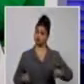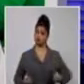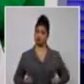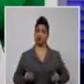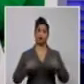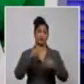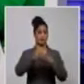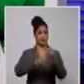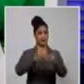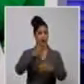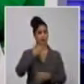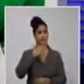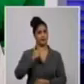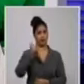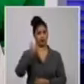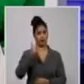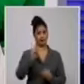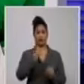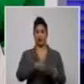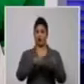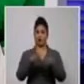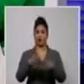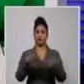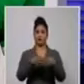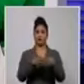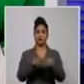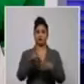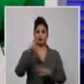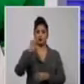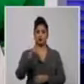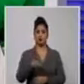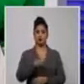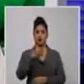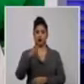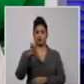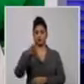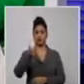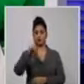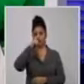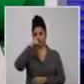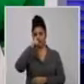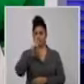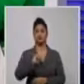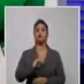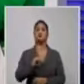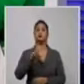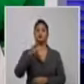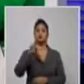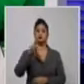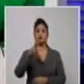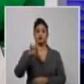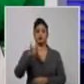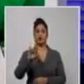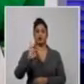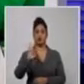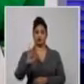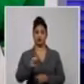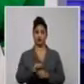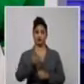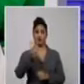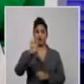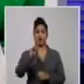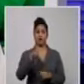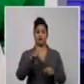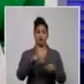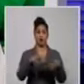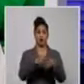En el grupo de 20 a 39 años, 298, en el de 40 a 59,